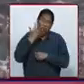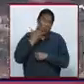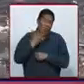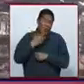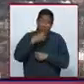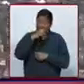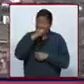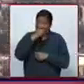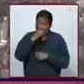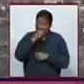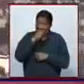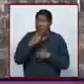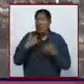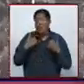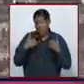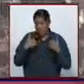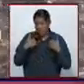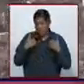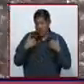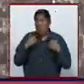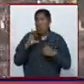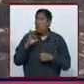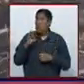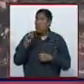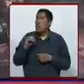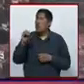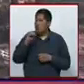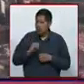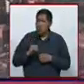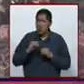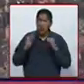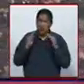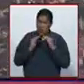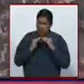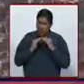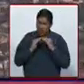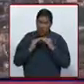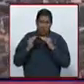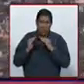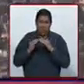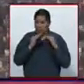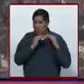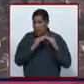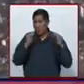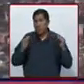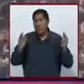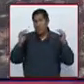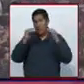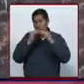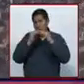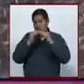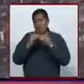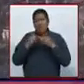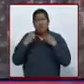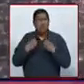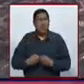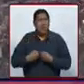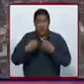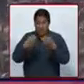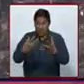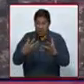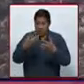que tienen en su mayoría, un 90%, las casas acá en la ciudad de La Paz, que le dan precisamente